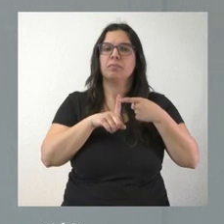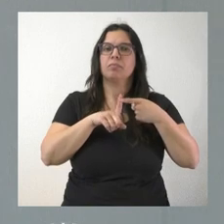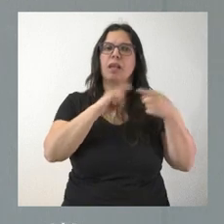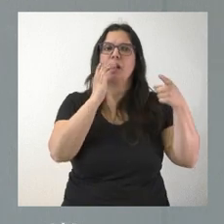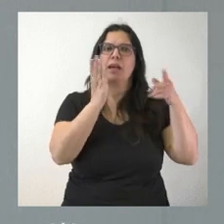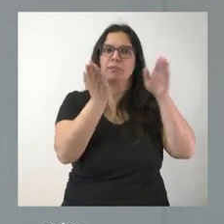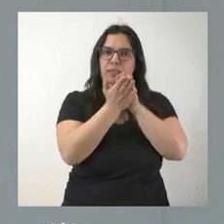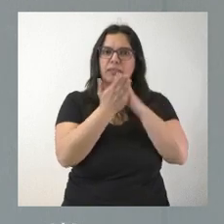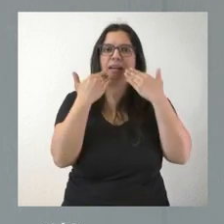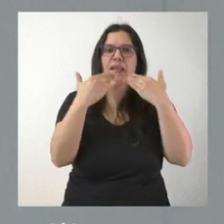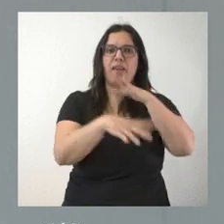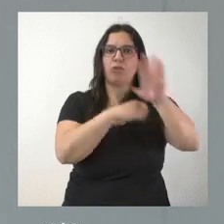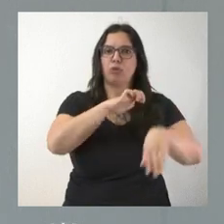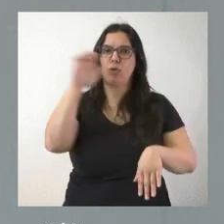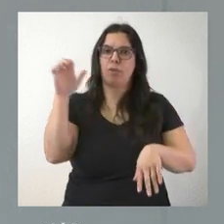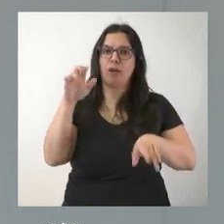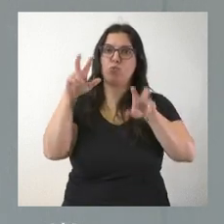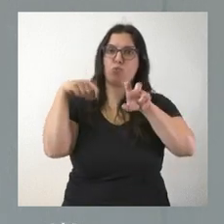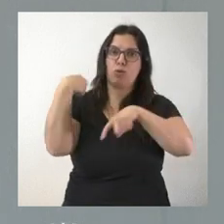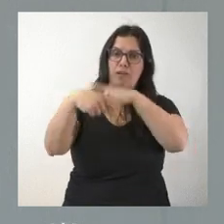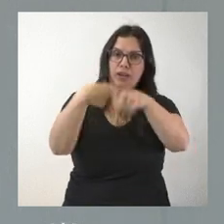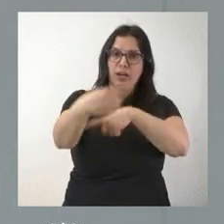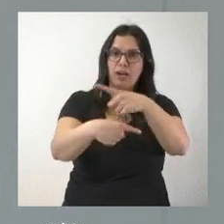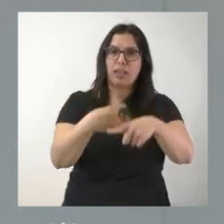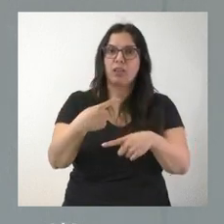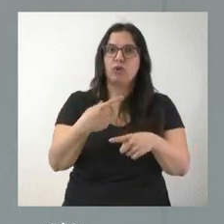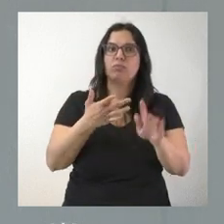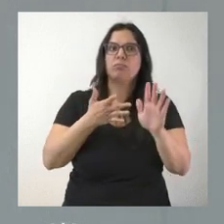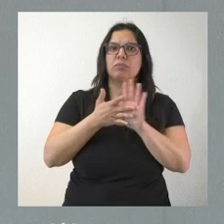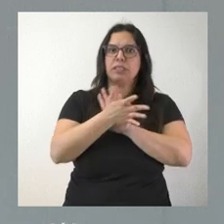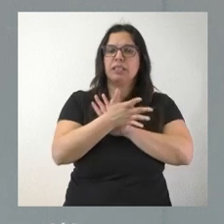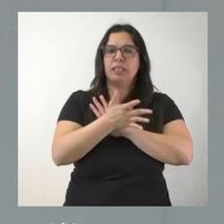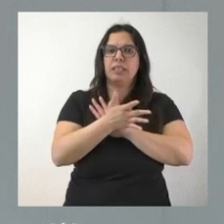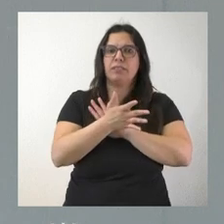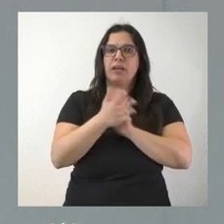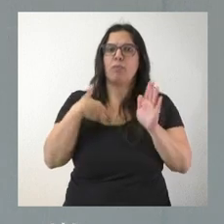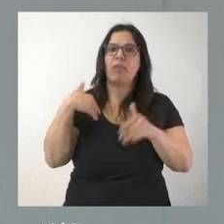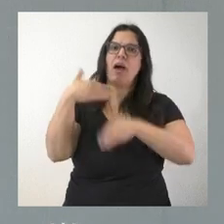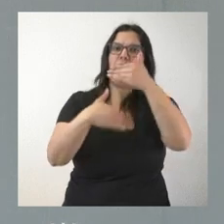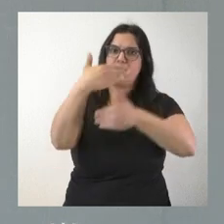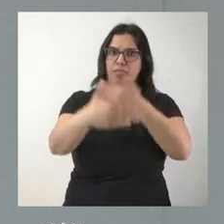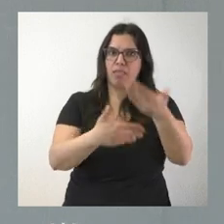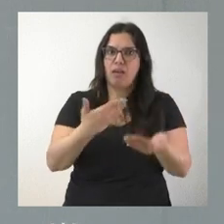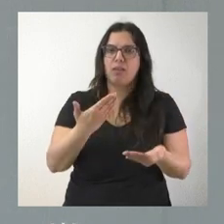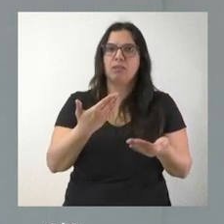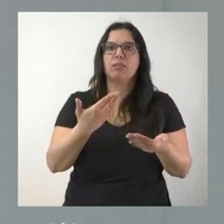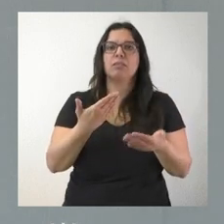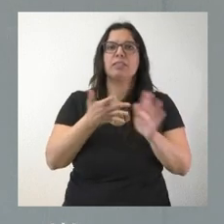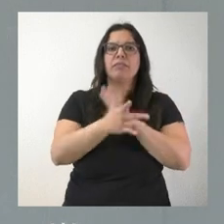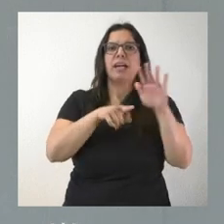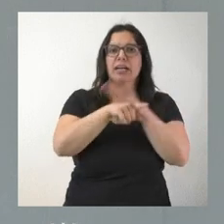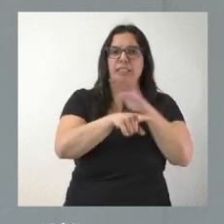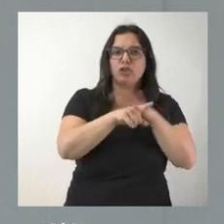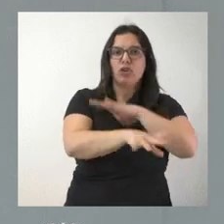son financiados con fondos europeos de la nueva generación que nos permite seguir avanzando en la ejecución de los mismos estamos hablando de gestión de fondos